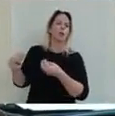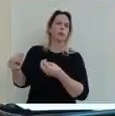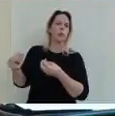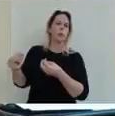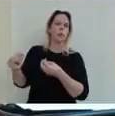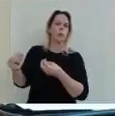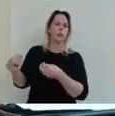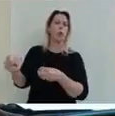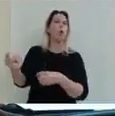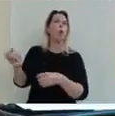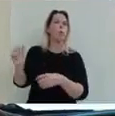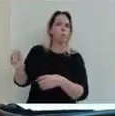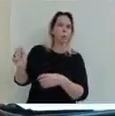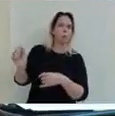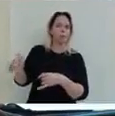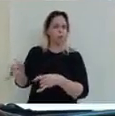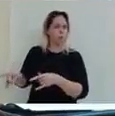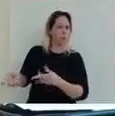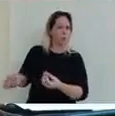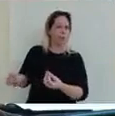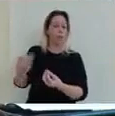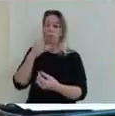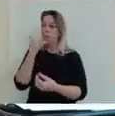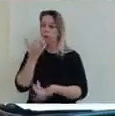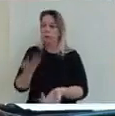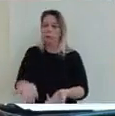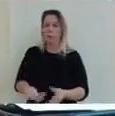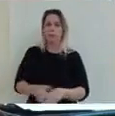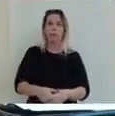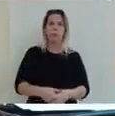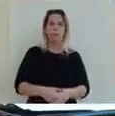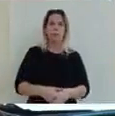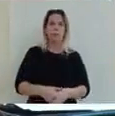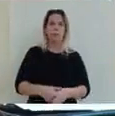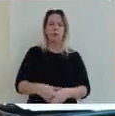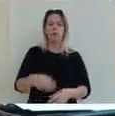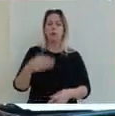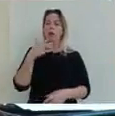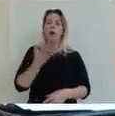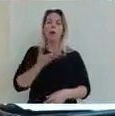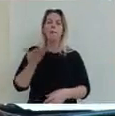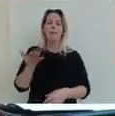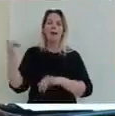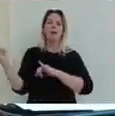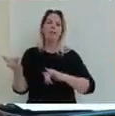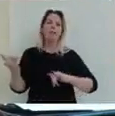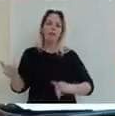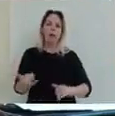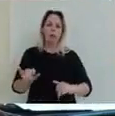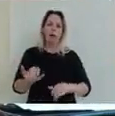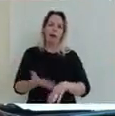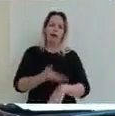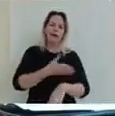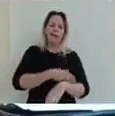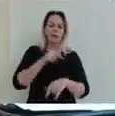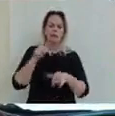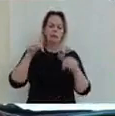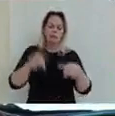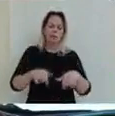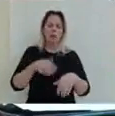gastaron. Lo que se pide es un informe de esa partida, de la primera partida, de la primera cuota,